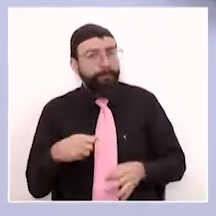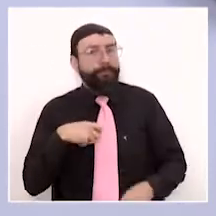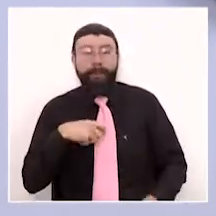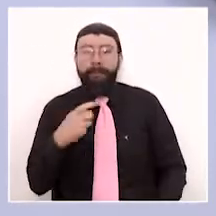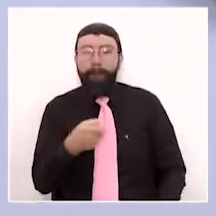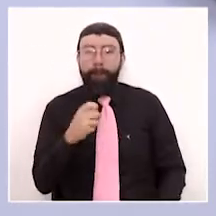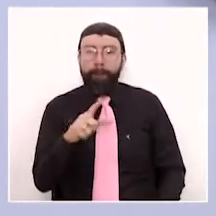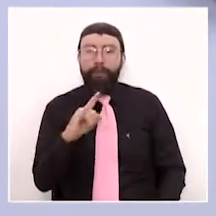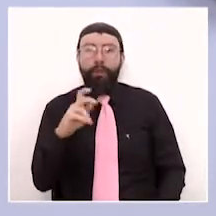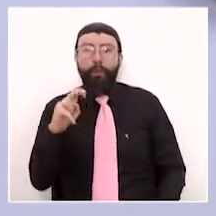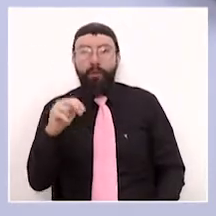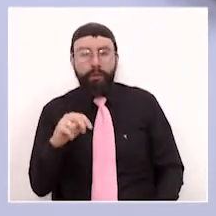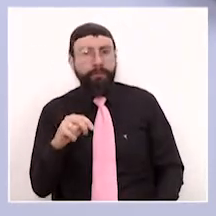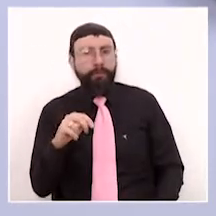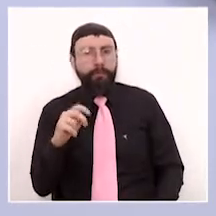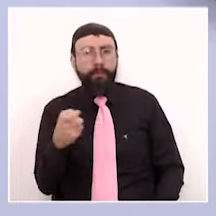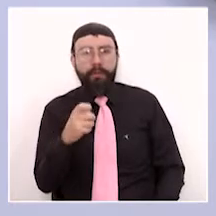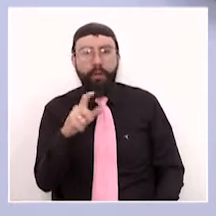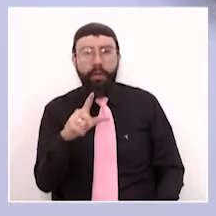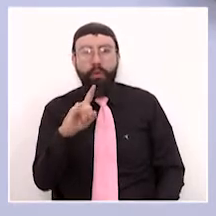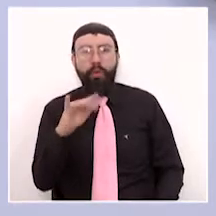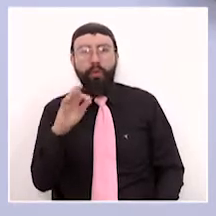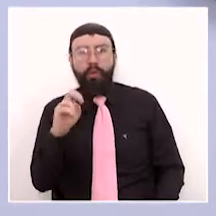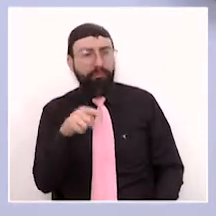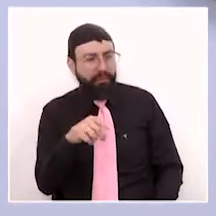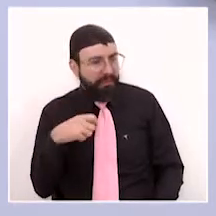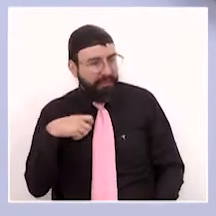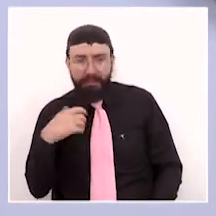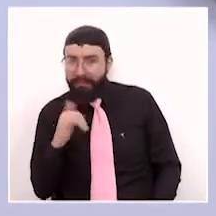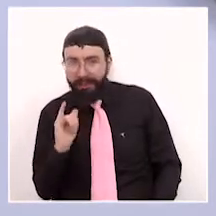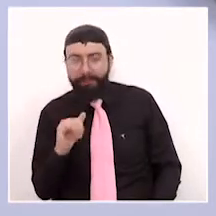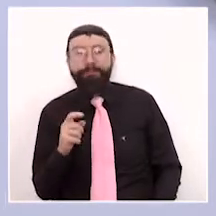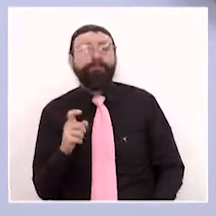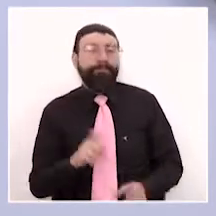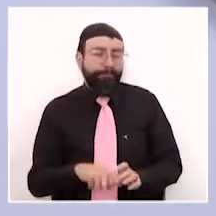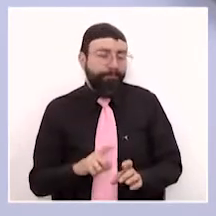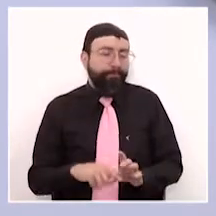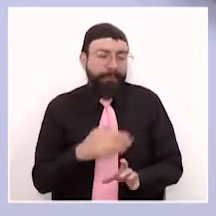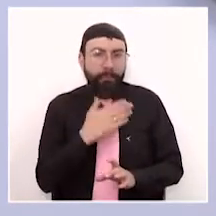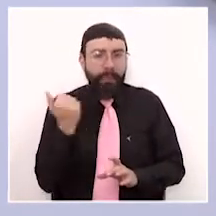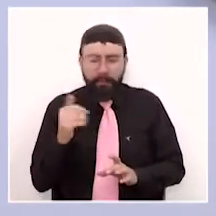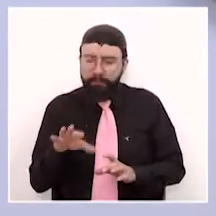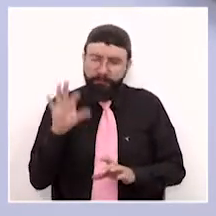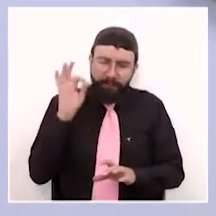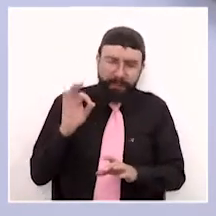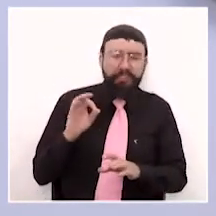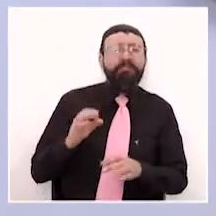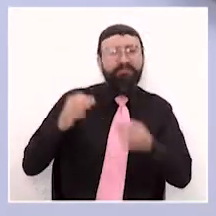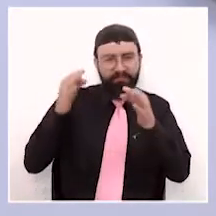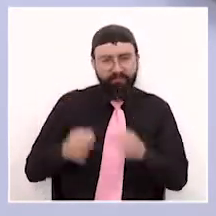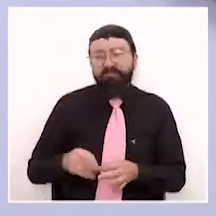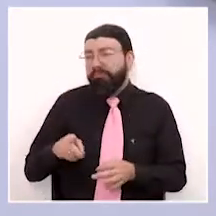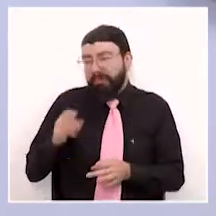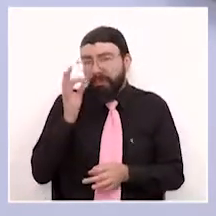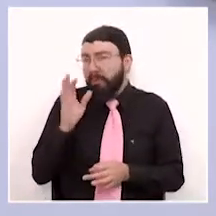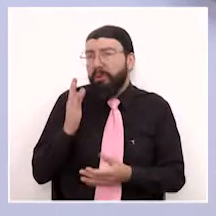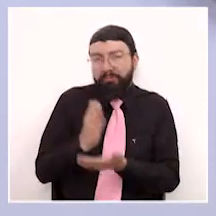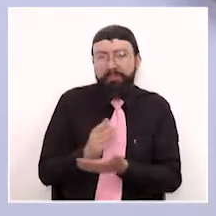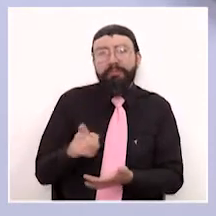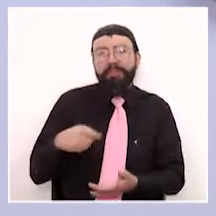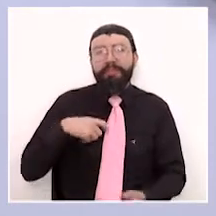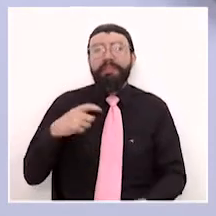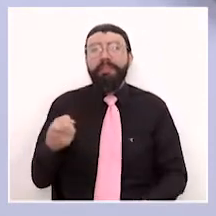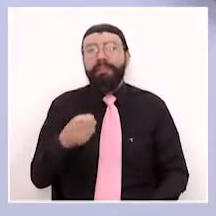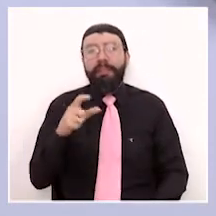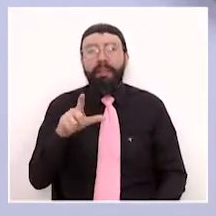está contaminada o ya está contaminada con gluten, entonces pues es mejor clasificarla como si tuviera gluten y